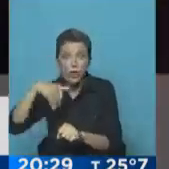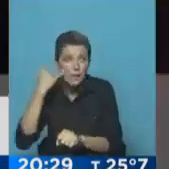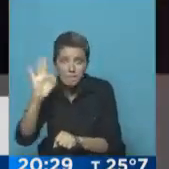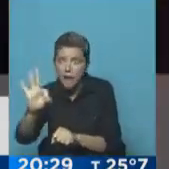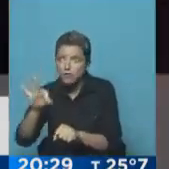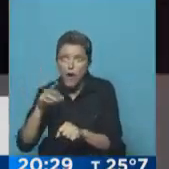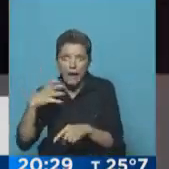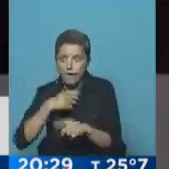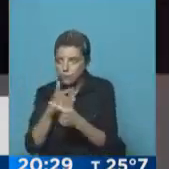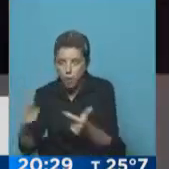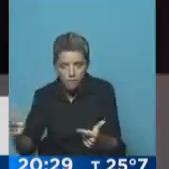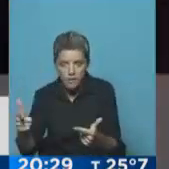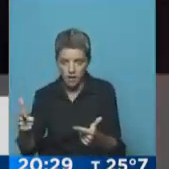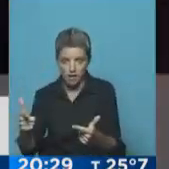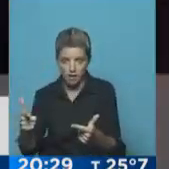año 2003.